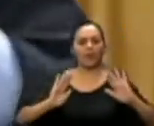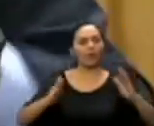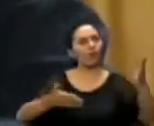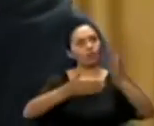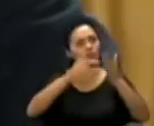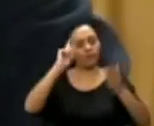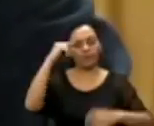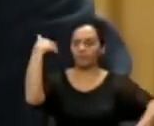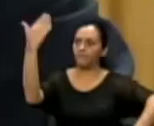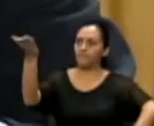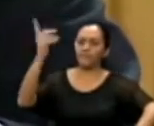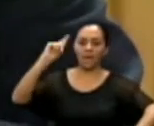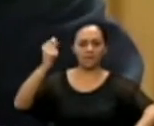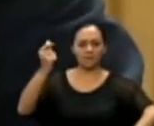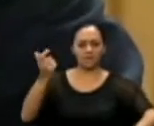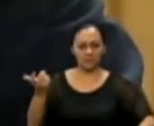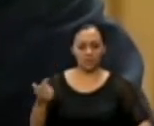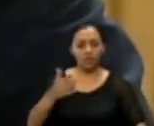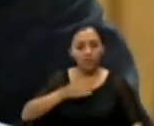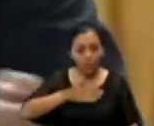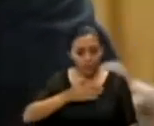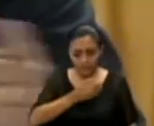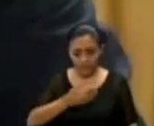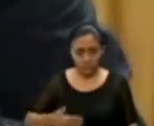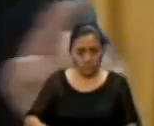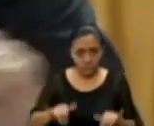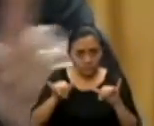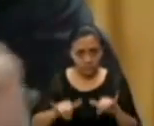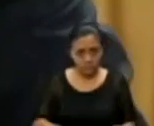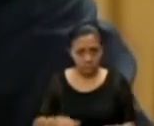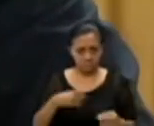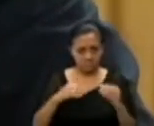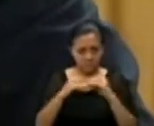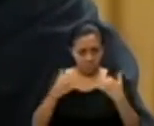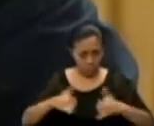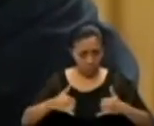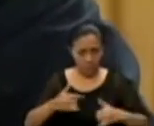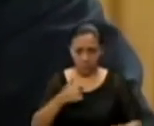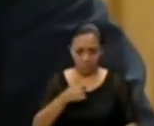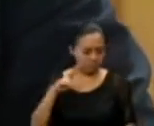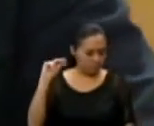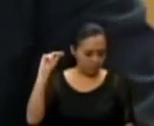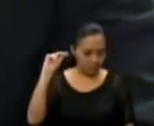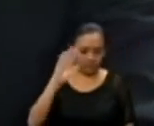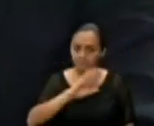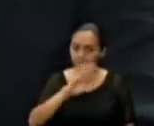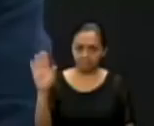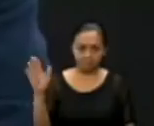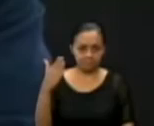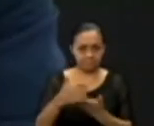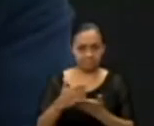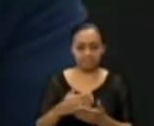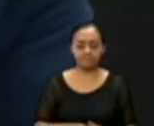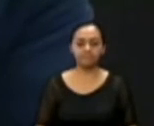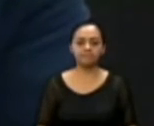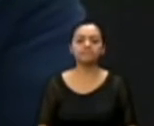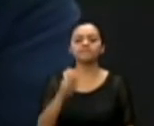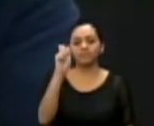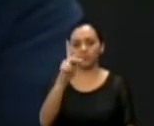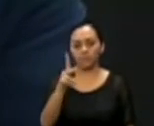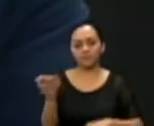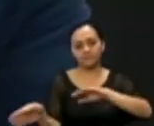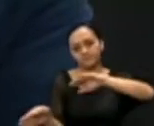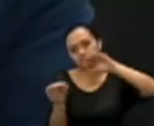plata del petróleo la minería mientras yo sea presidente no me prestaré a estas alcahueterías ok seguimos